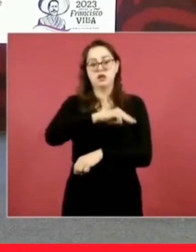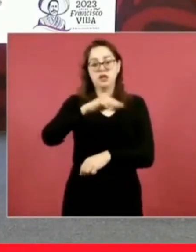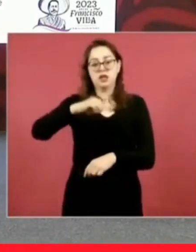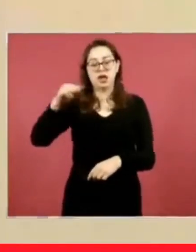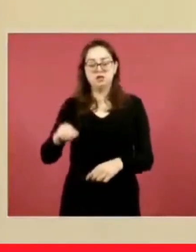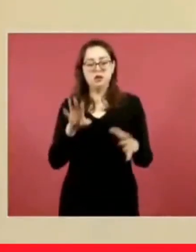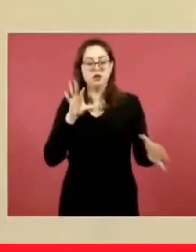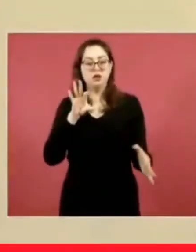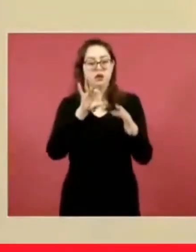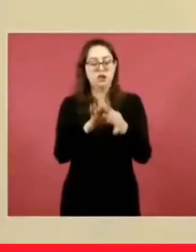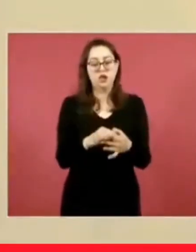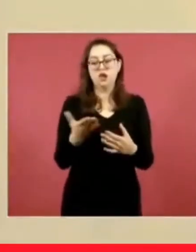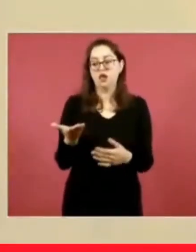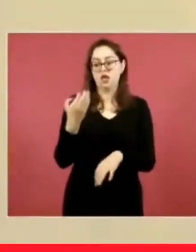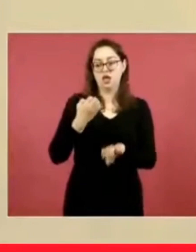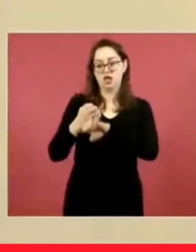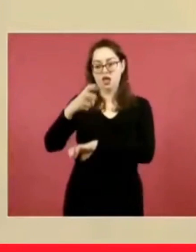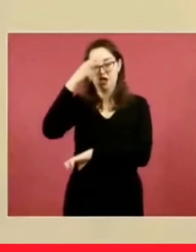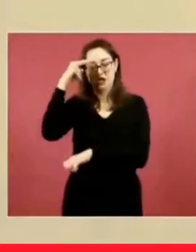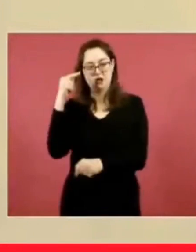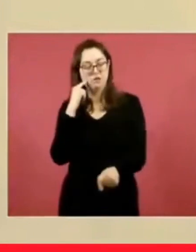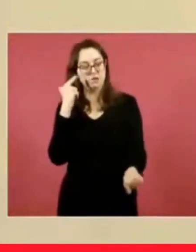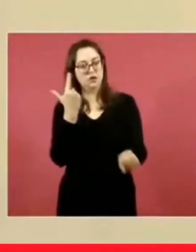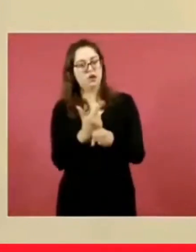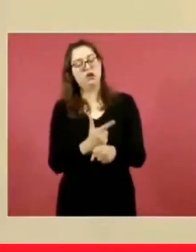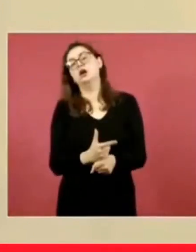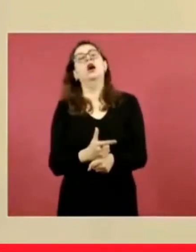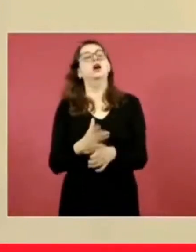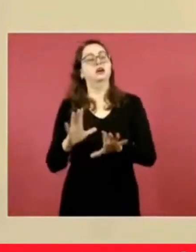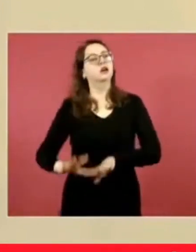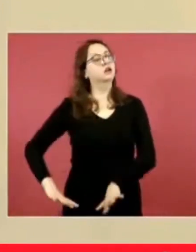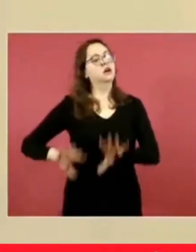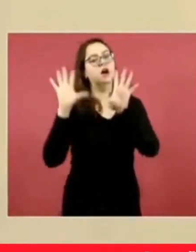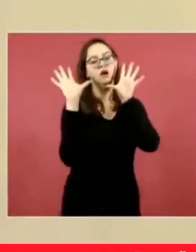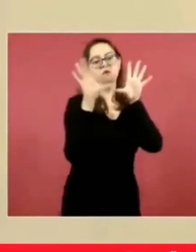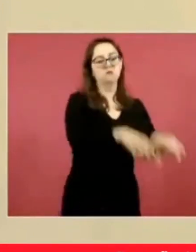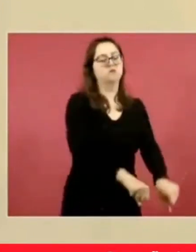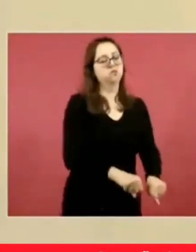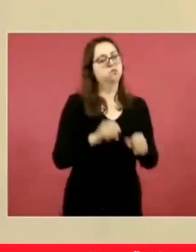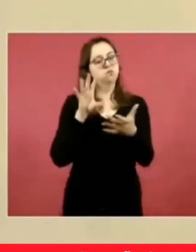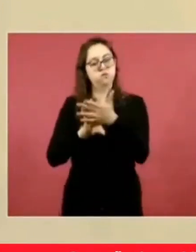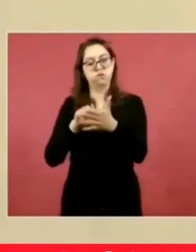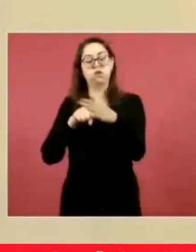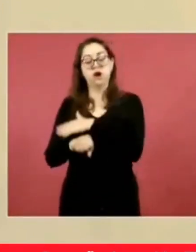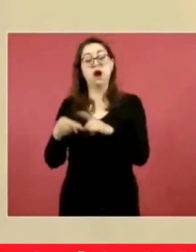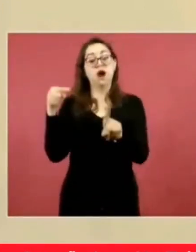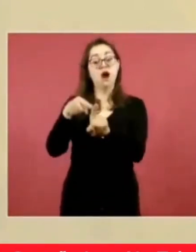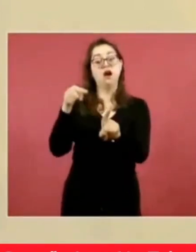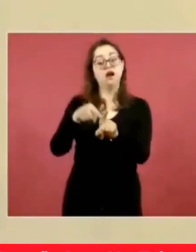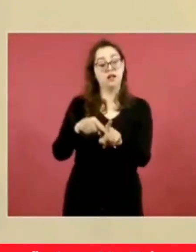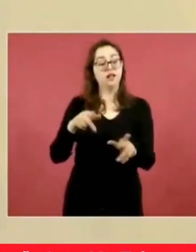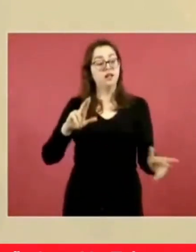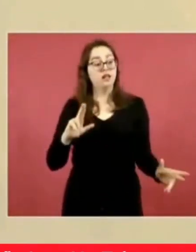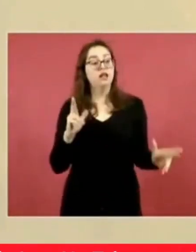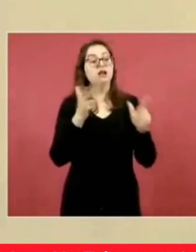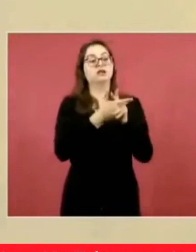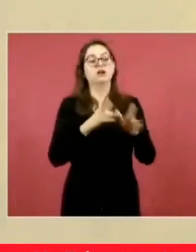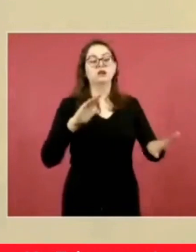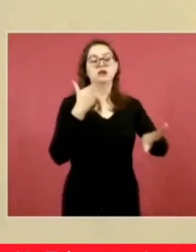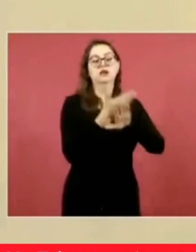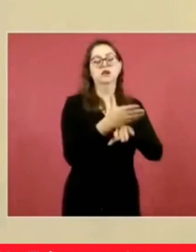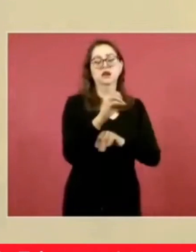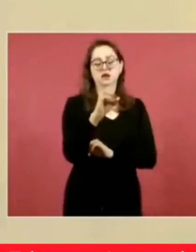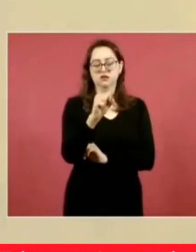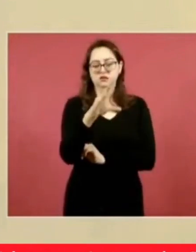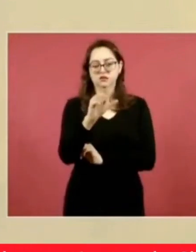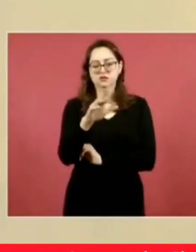Estado de México con el apoyo de cono Y conace por su probable participación en un homicidio de Oscar n ocurrido en el